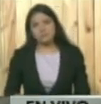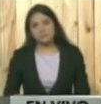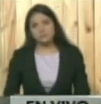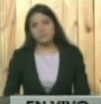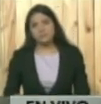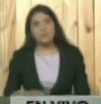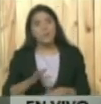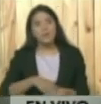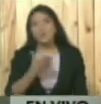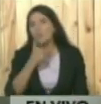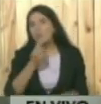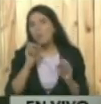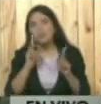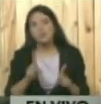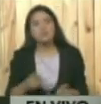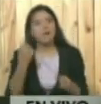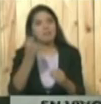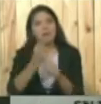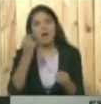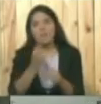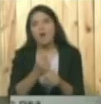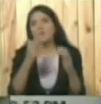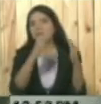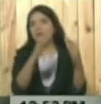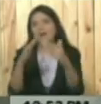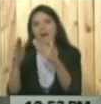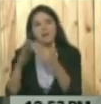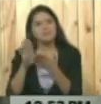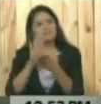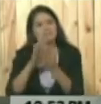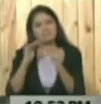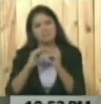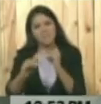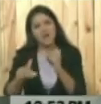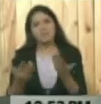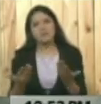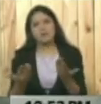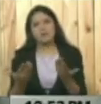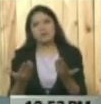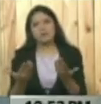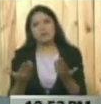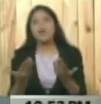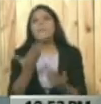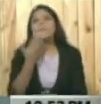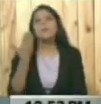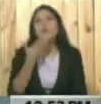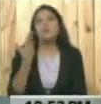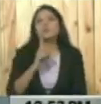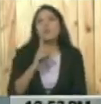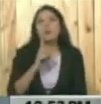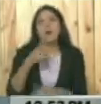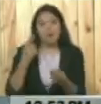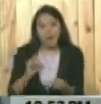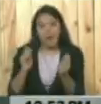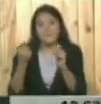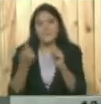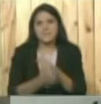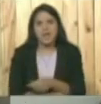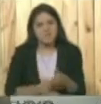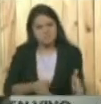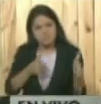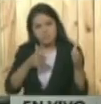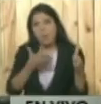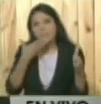por la falta de oportunidades, de empleo, de vivienda estable. ¿No sería mejor cambiar misiles